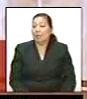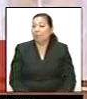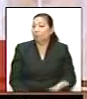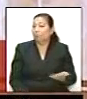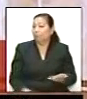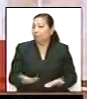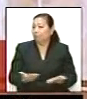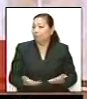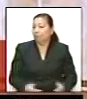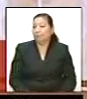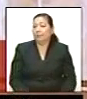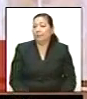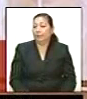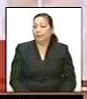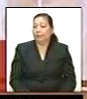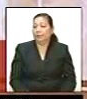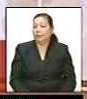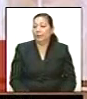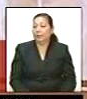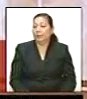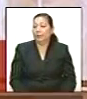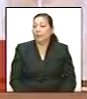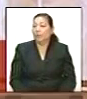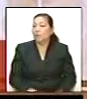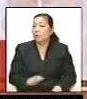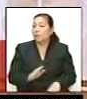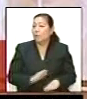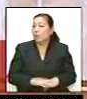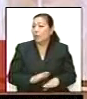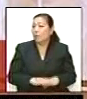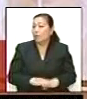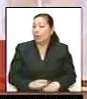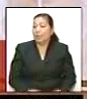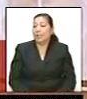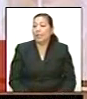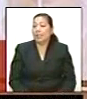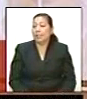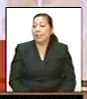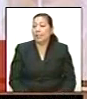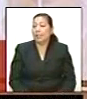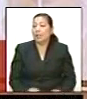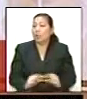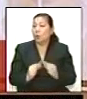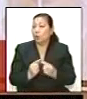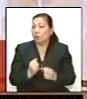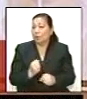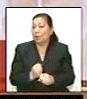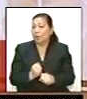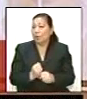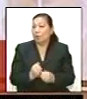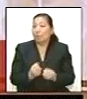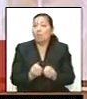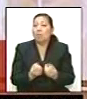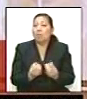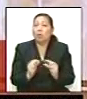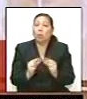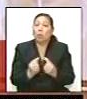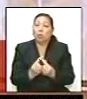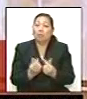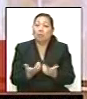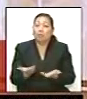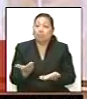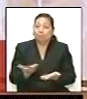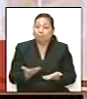menos el panorama. En relación a los grupos de trabajo, a la cantidad de grupos, nosotros